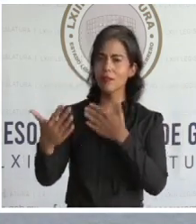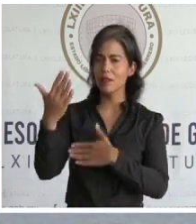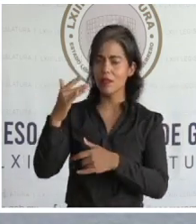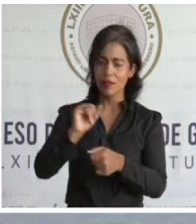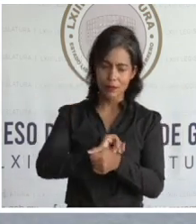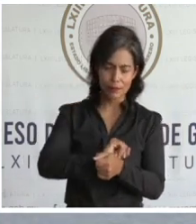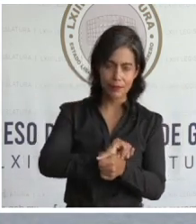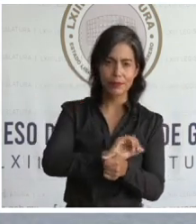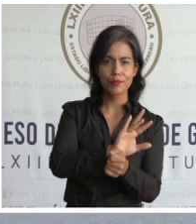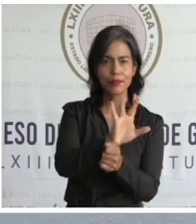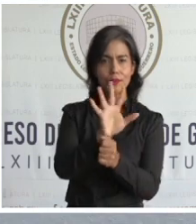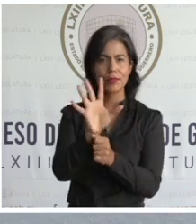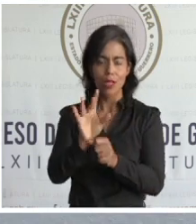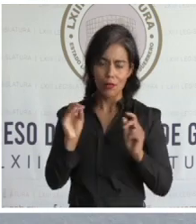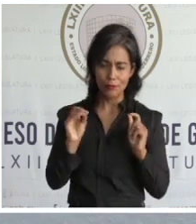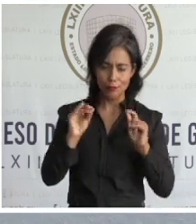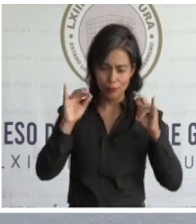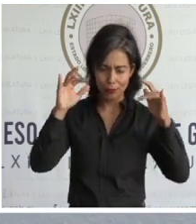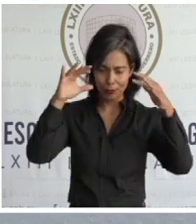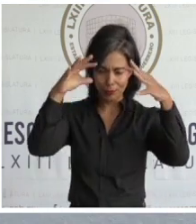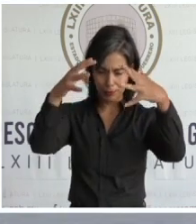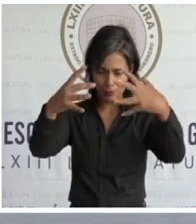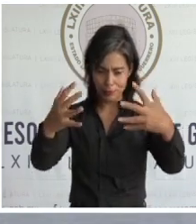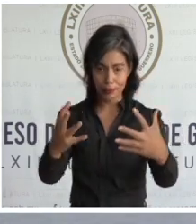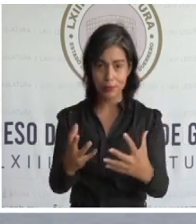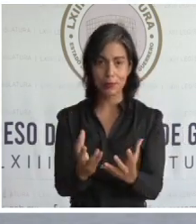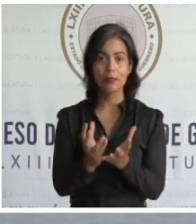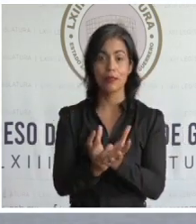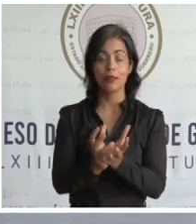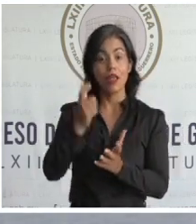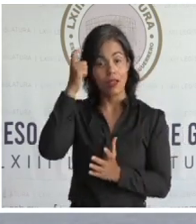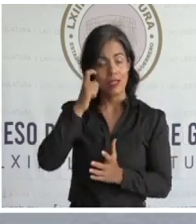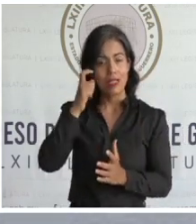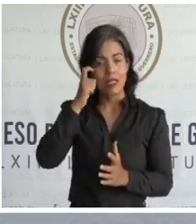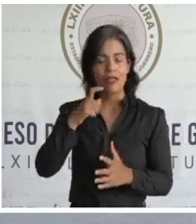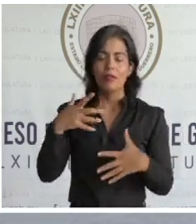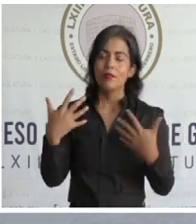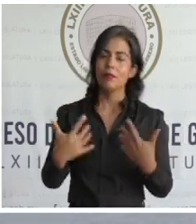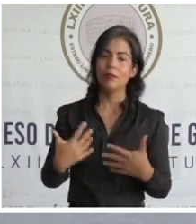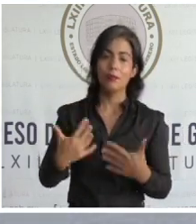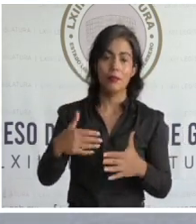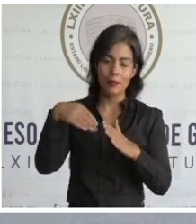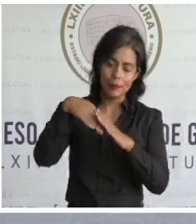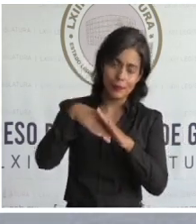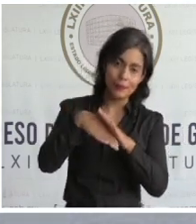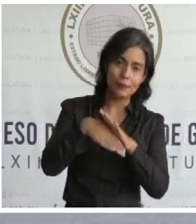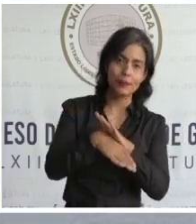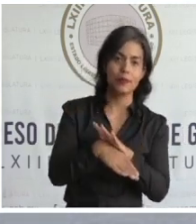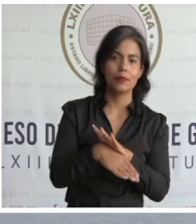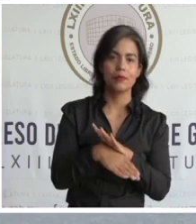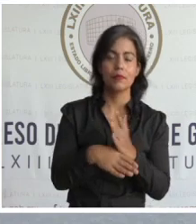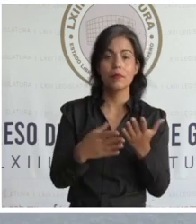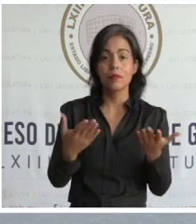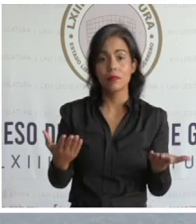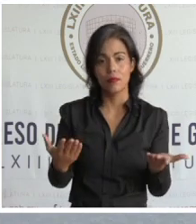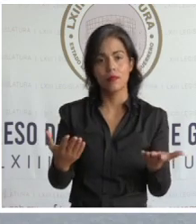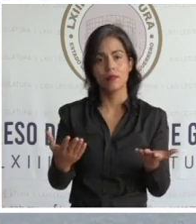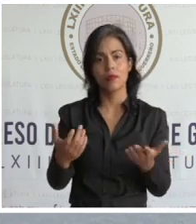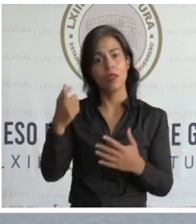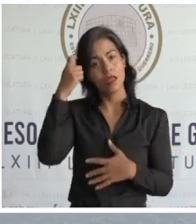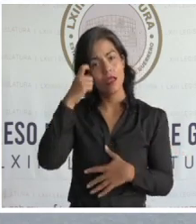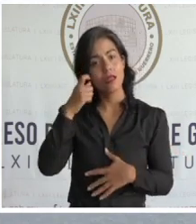del COVID-19. ¿Dónde pues quedó el amor por esta tierra? El turismo a